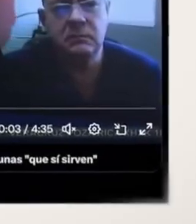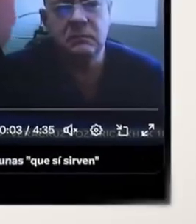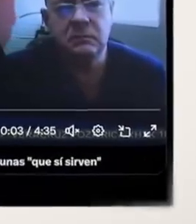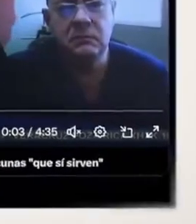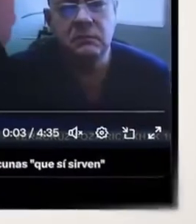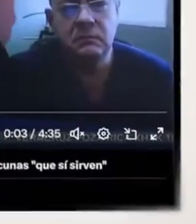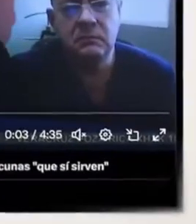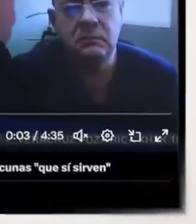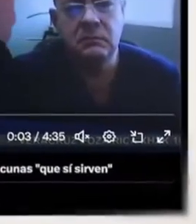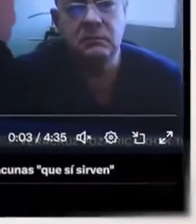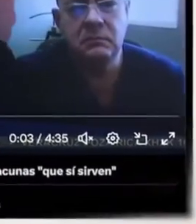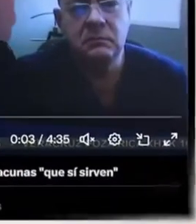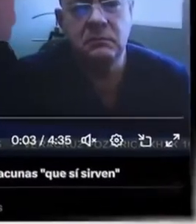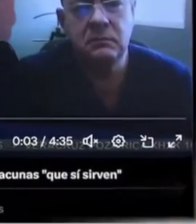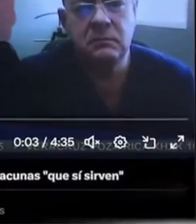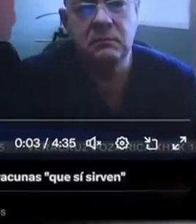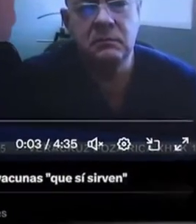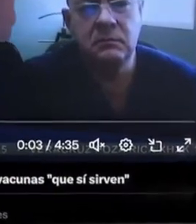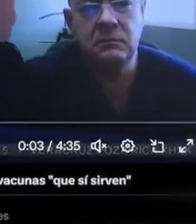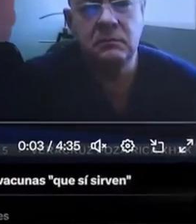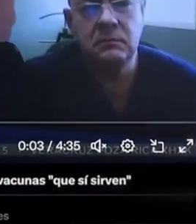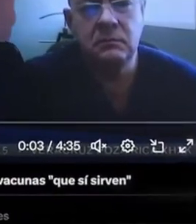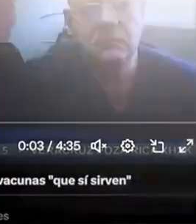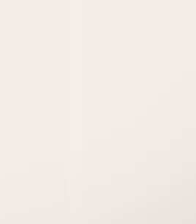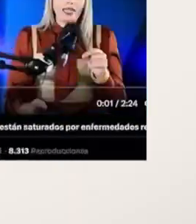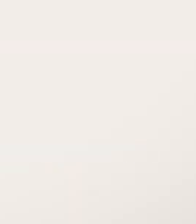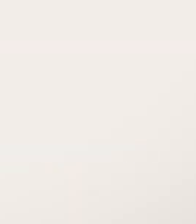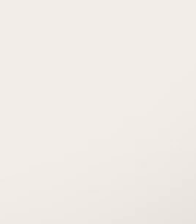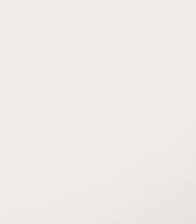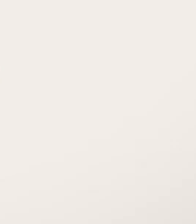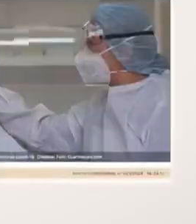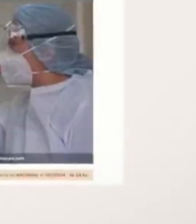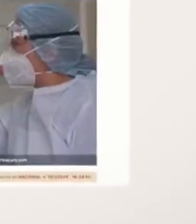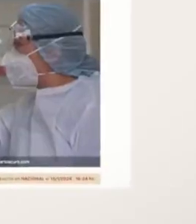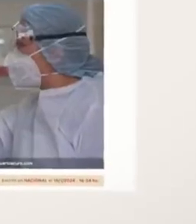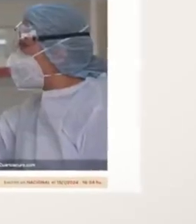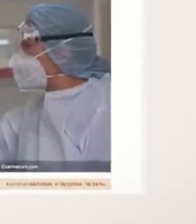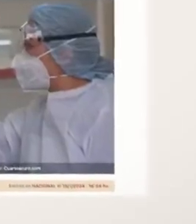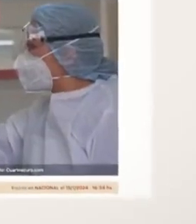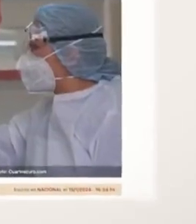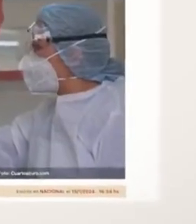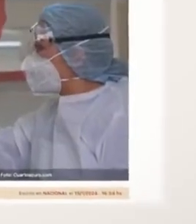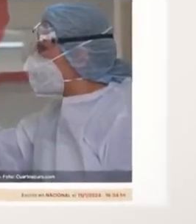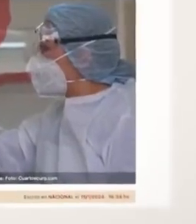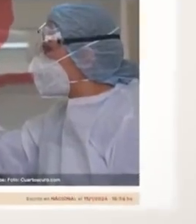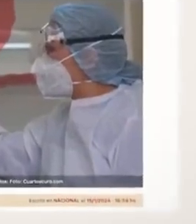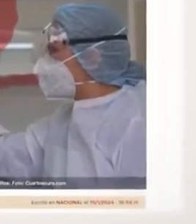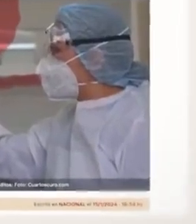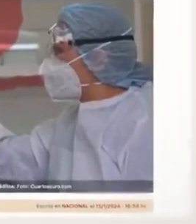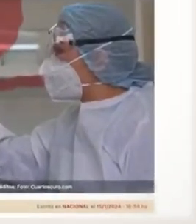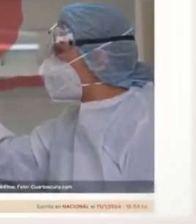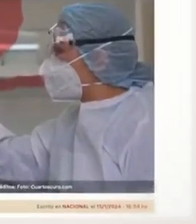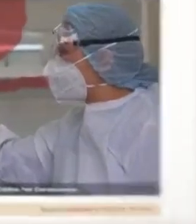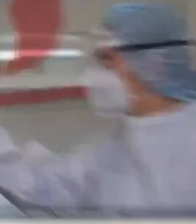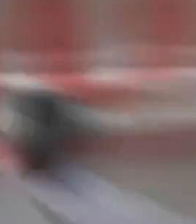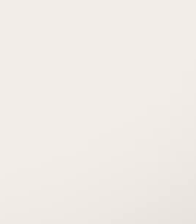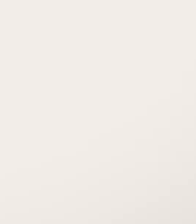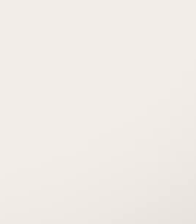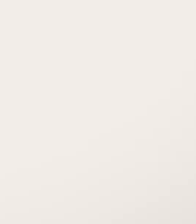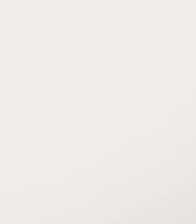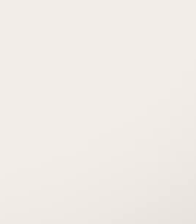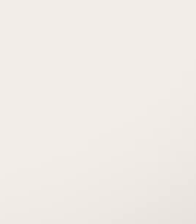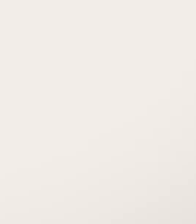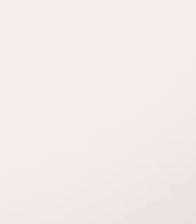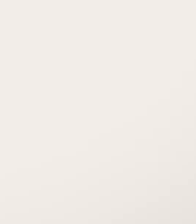de enero, medios de comunicación y comentaristas lanzaron una campaña de desinformación que señalaba que había un repunte de casos